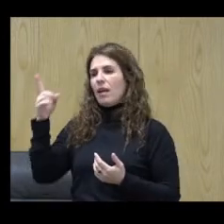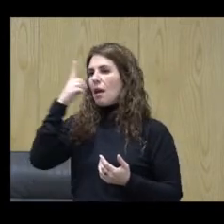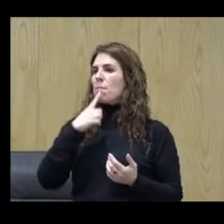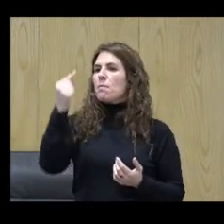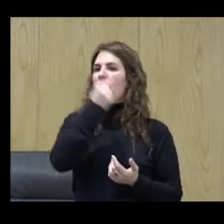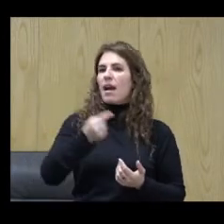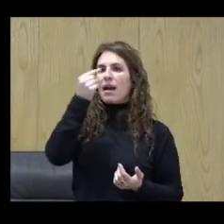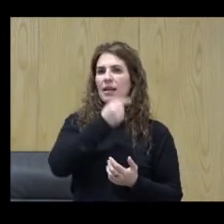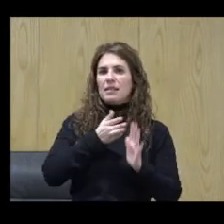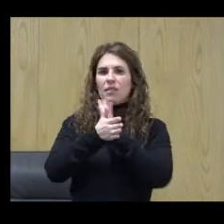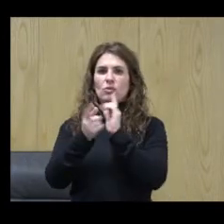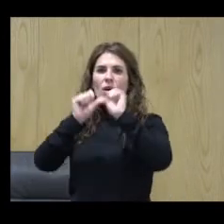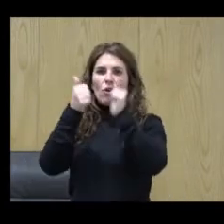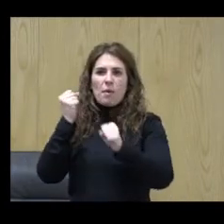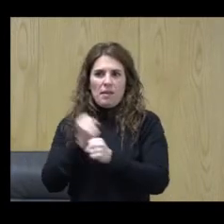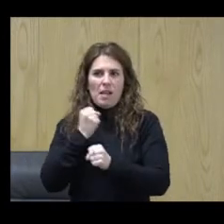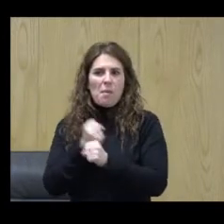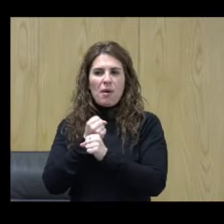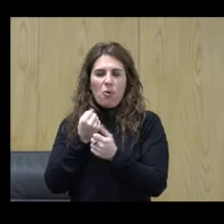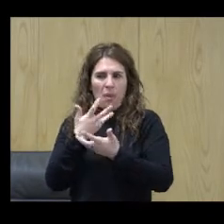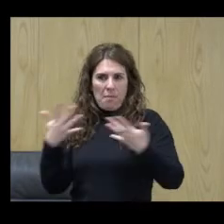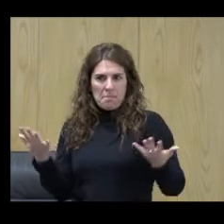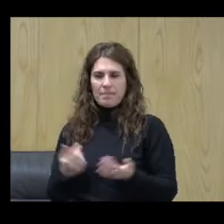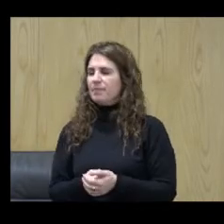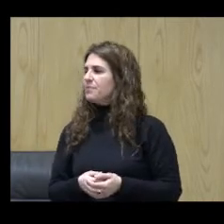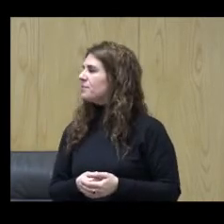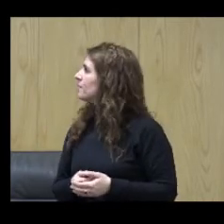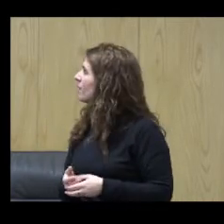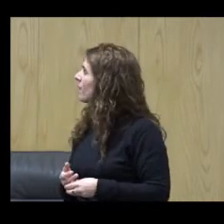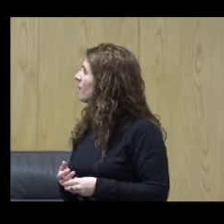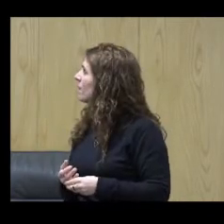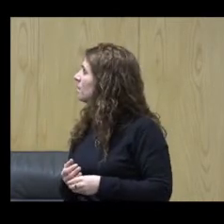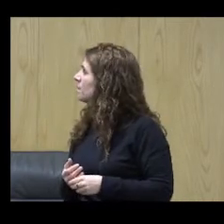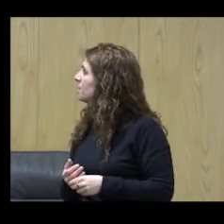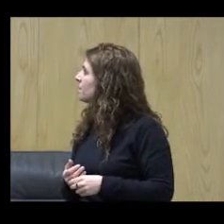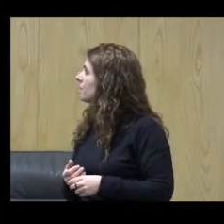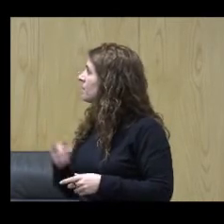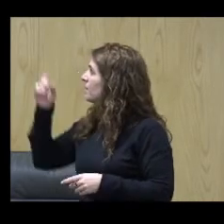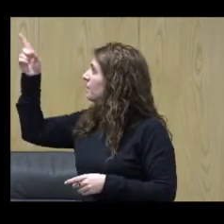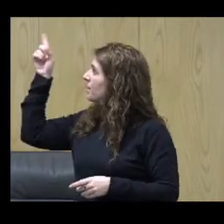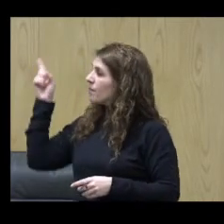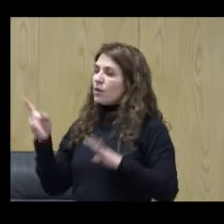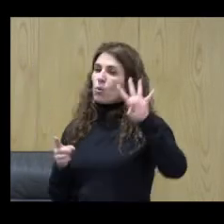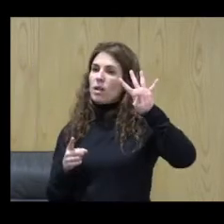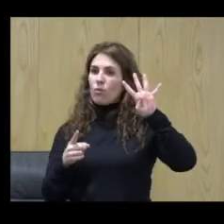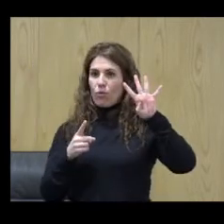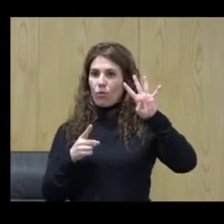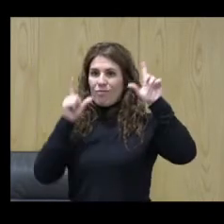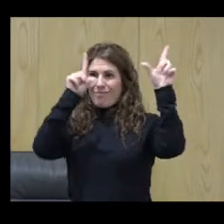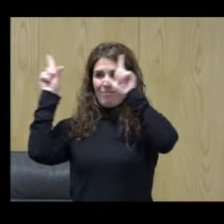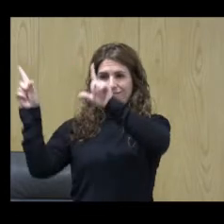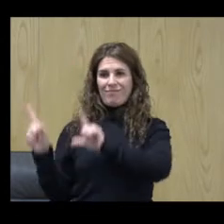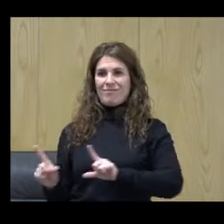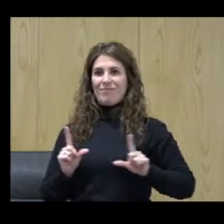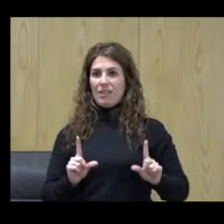supone un negocio, una forma de trabajo, una forma de ganarse la vida, ¿no? Veis que en este caso, las imágenes que tenéis aquí, podéis ver